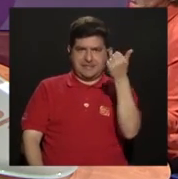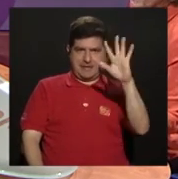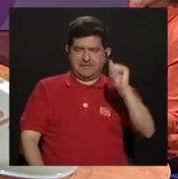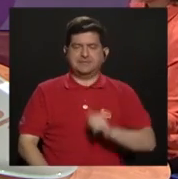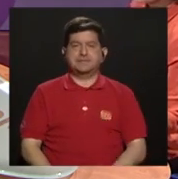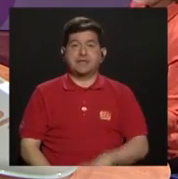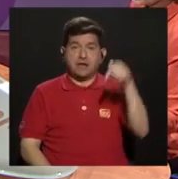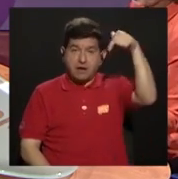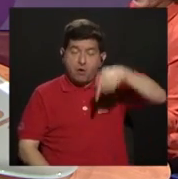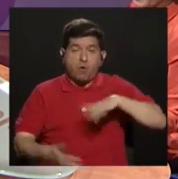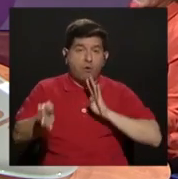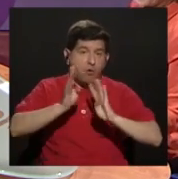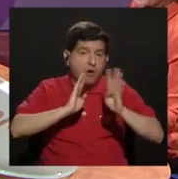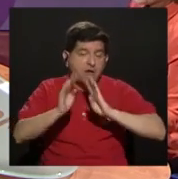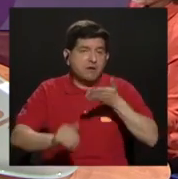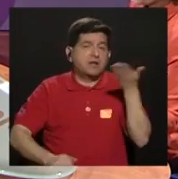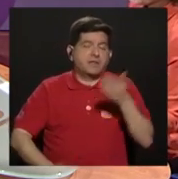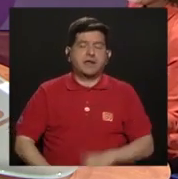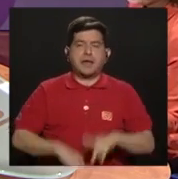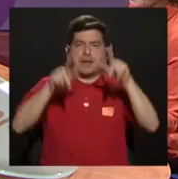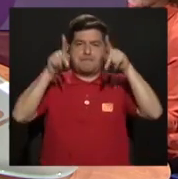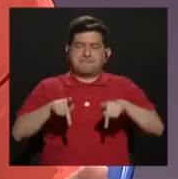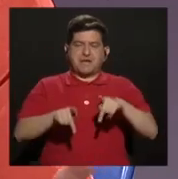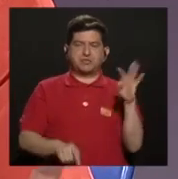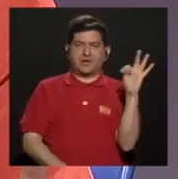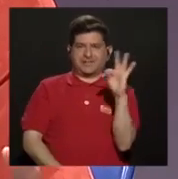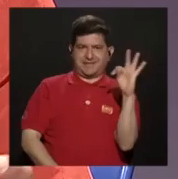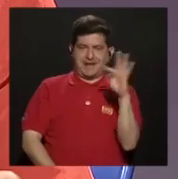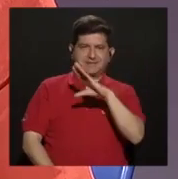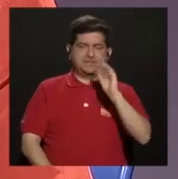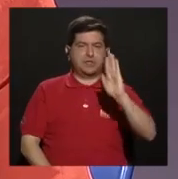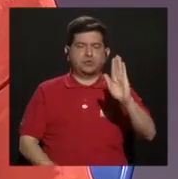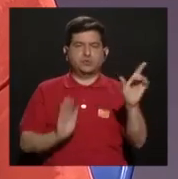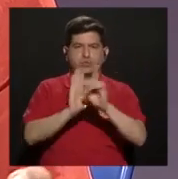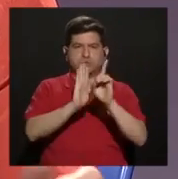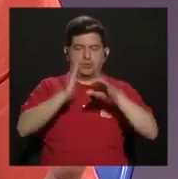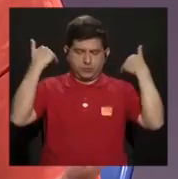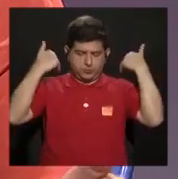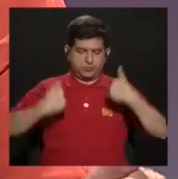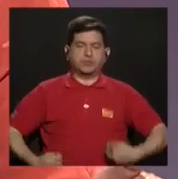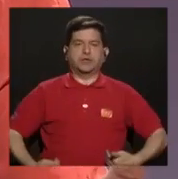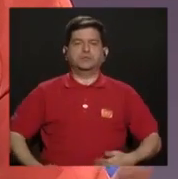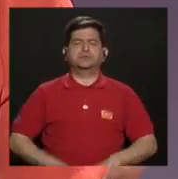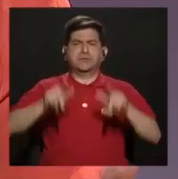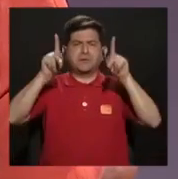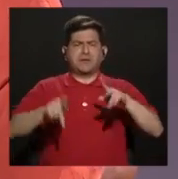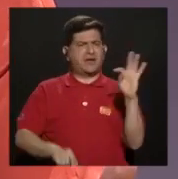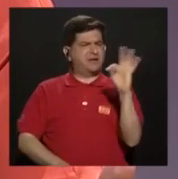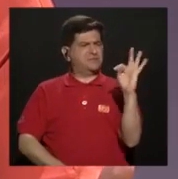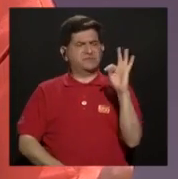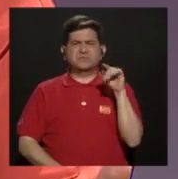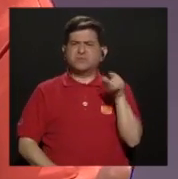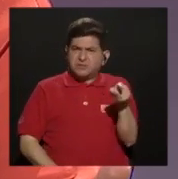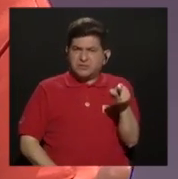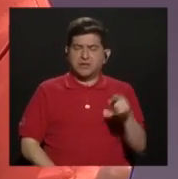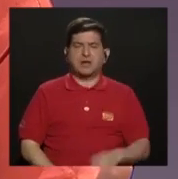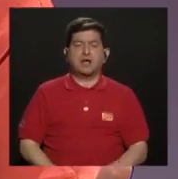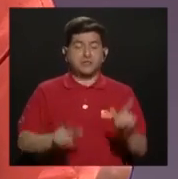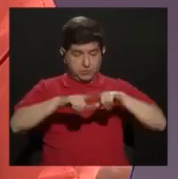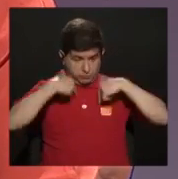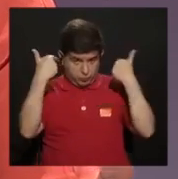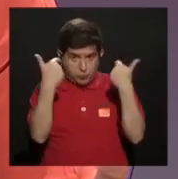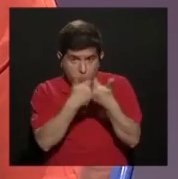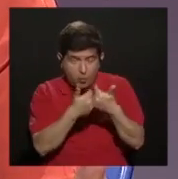2511-1515. Hoy vamos a hablar sobre las personas trans y sus derechos humanos. Las personas trans han sido un